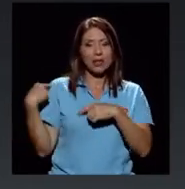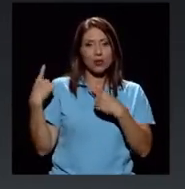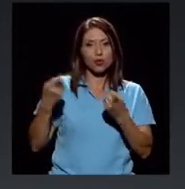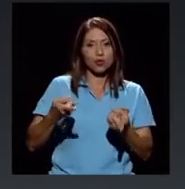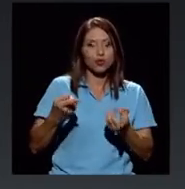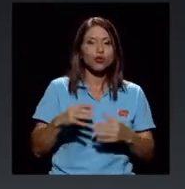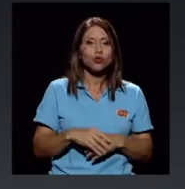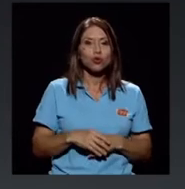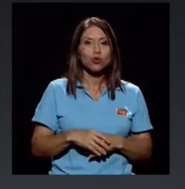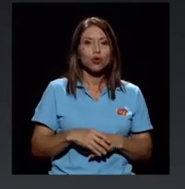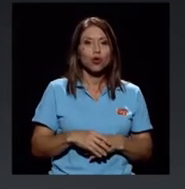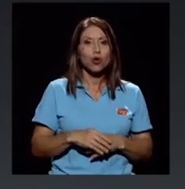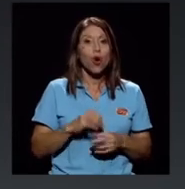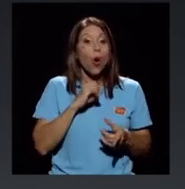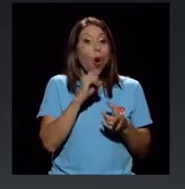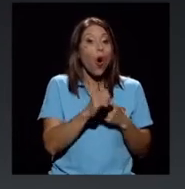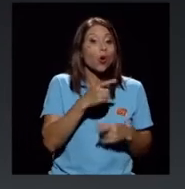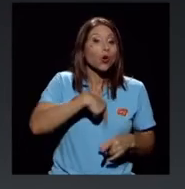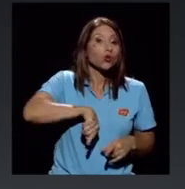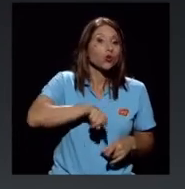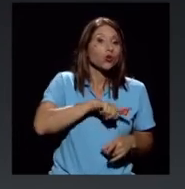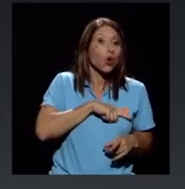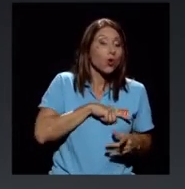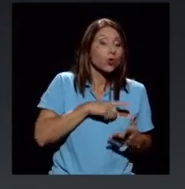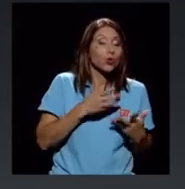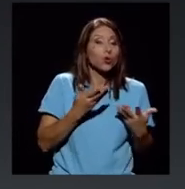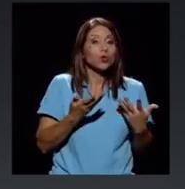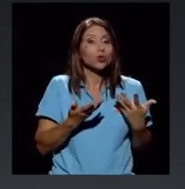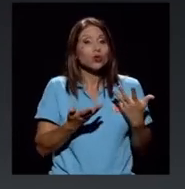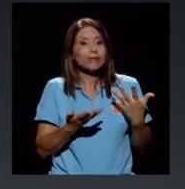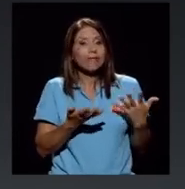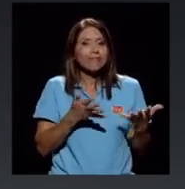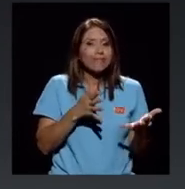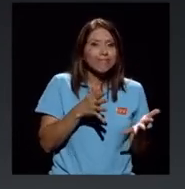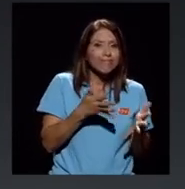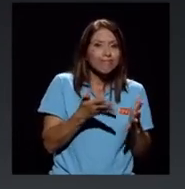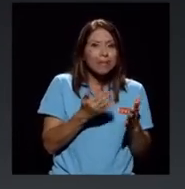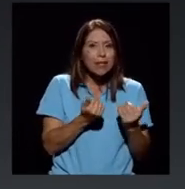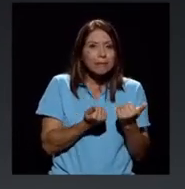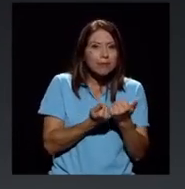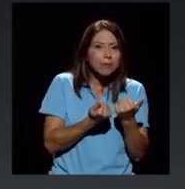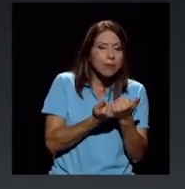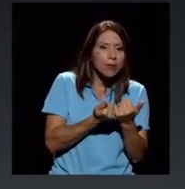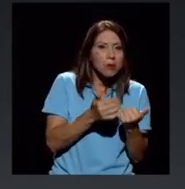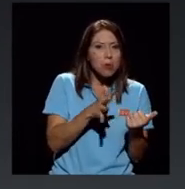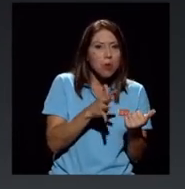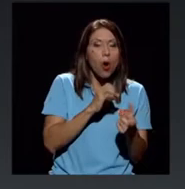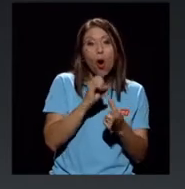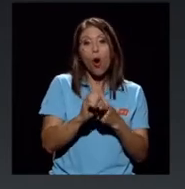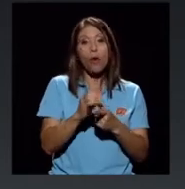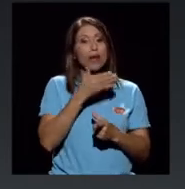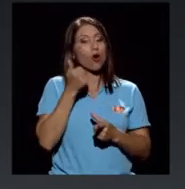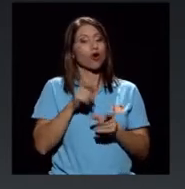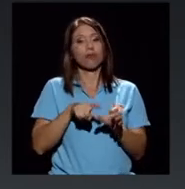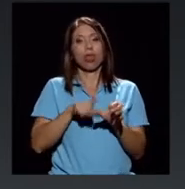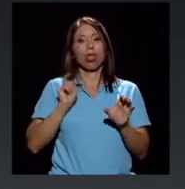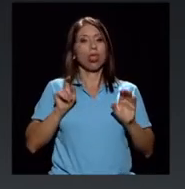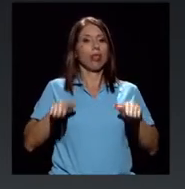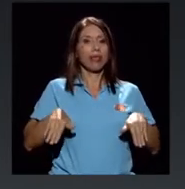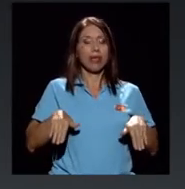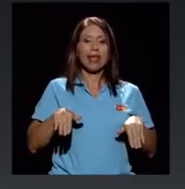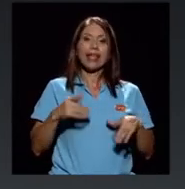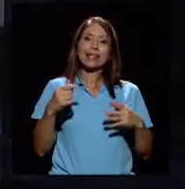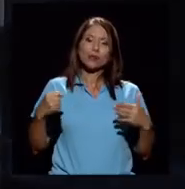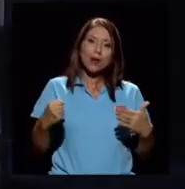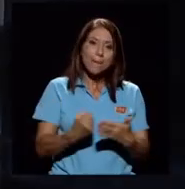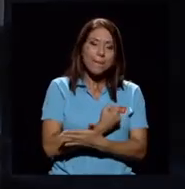o andamos con paños tibios o andamos en nada es una pena que falte perspectiva